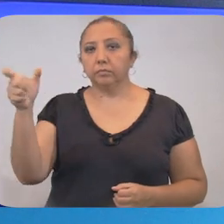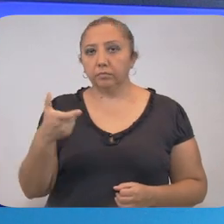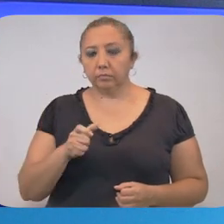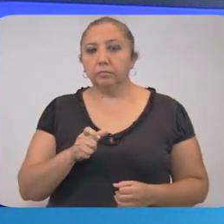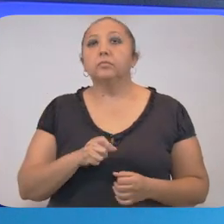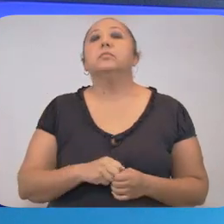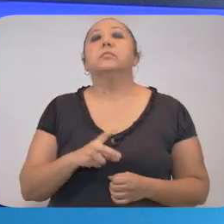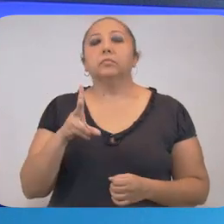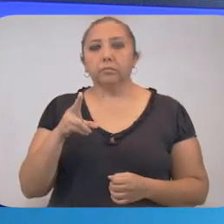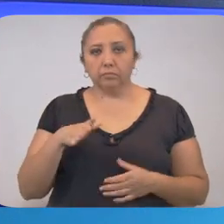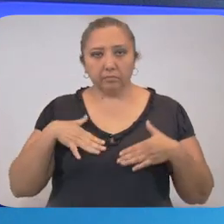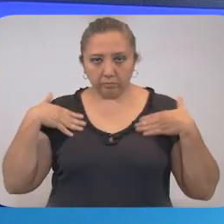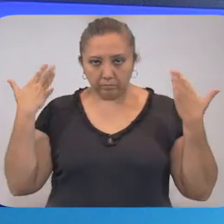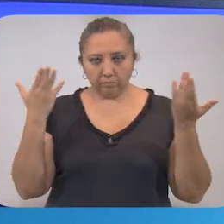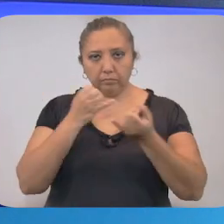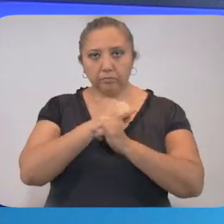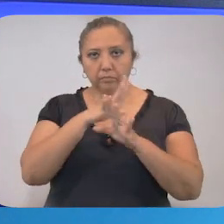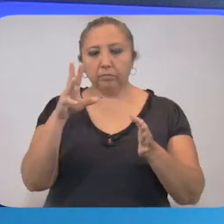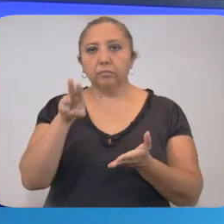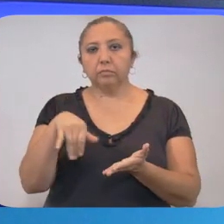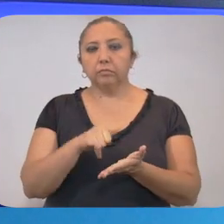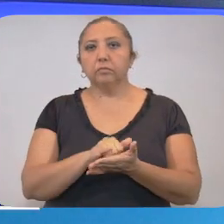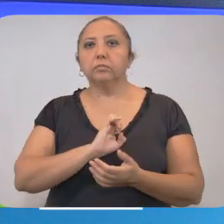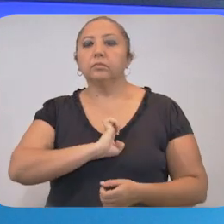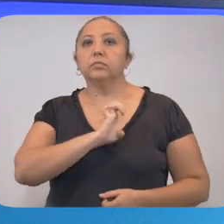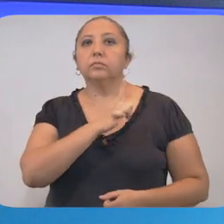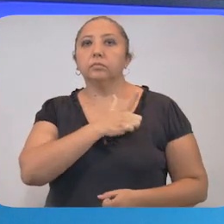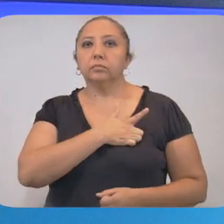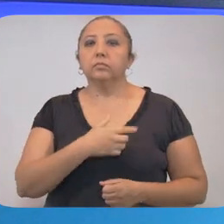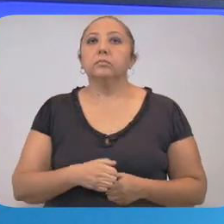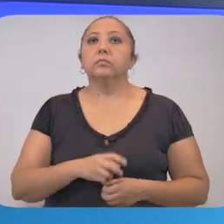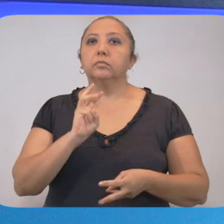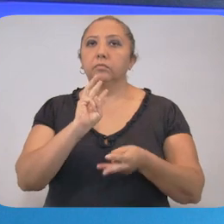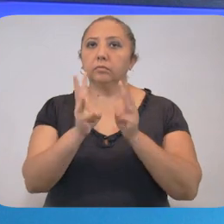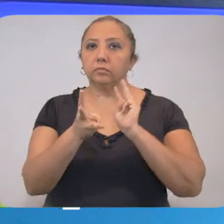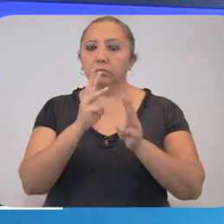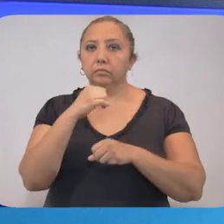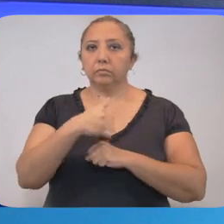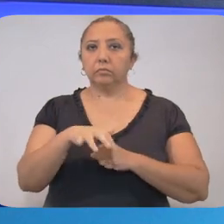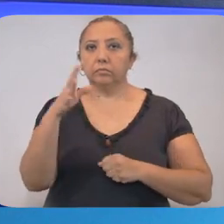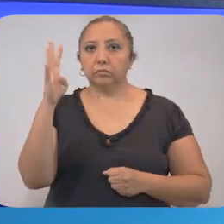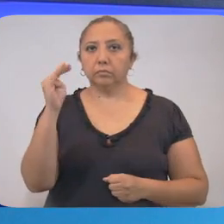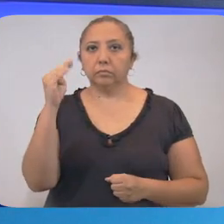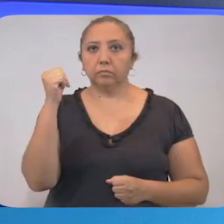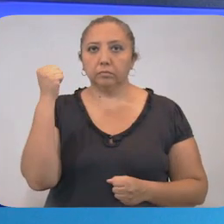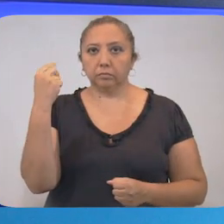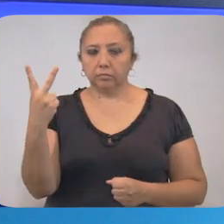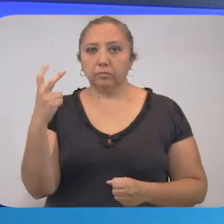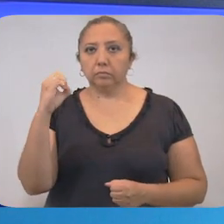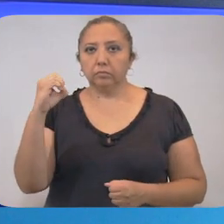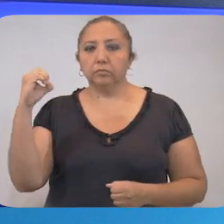coronavirus.yucatan.gob.mx también ofrece información en maya y en español. El chat de WhatsApp en el número